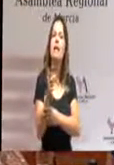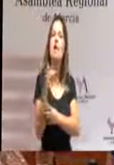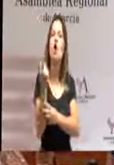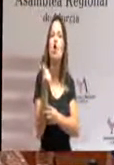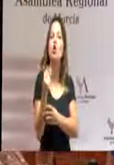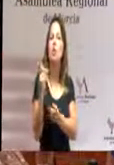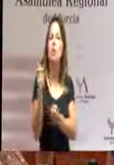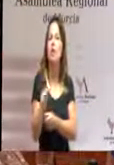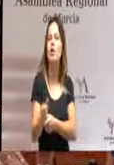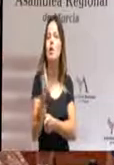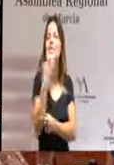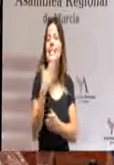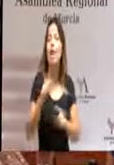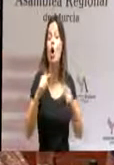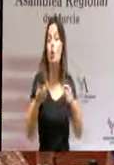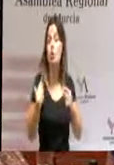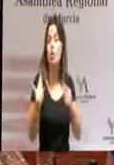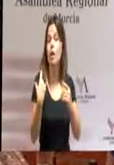la calidad del empleo?